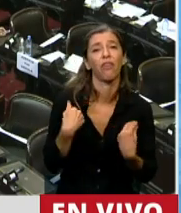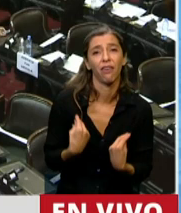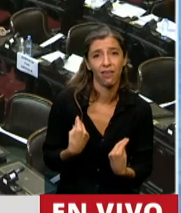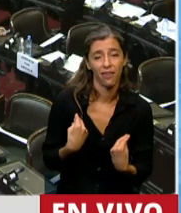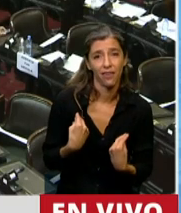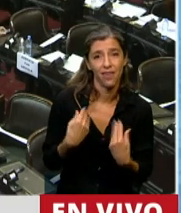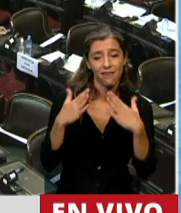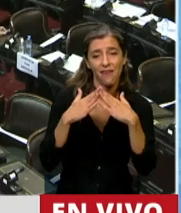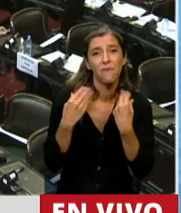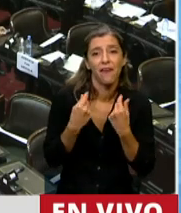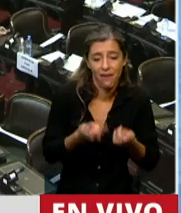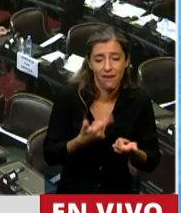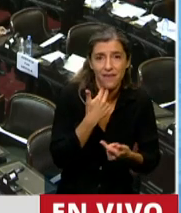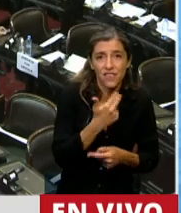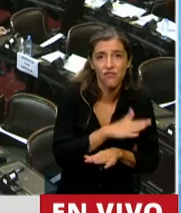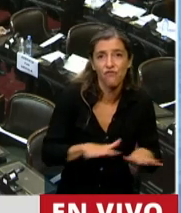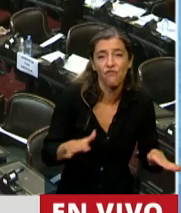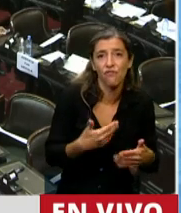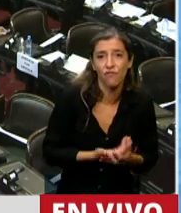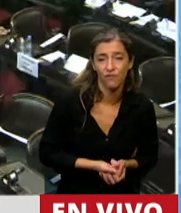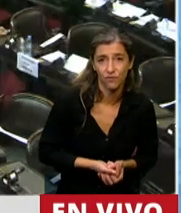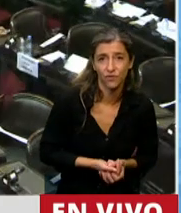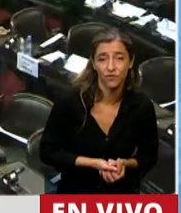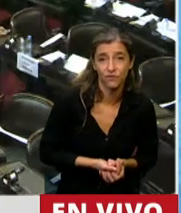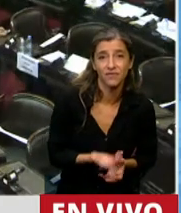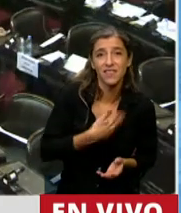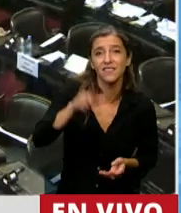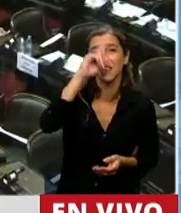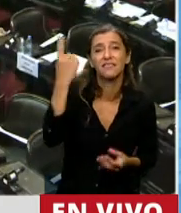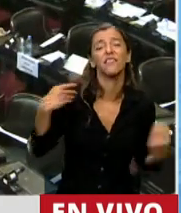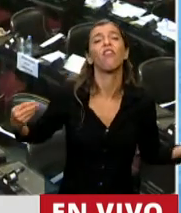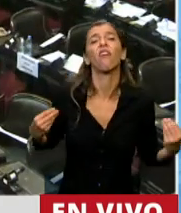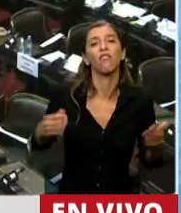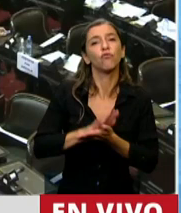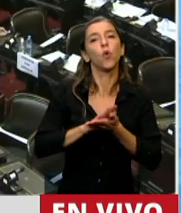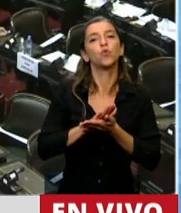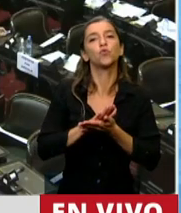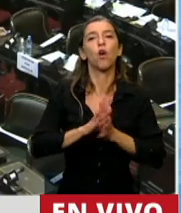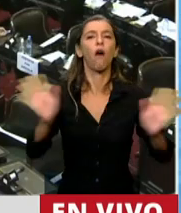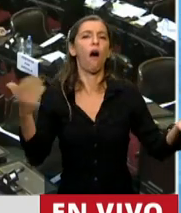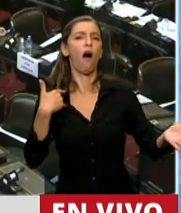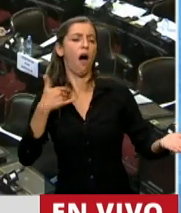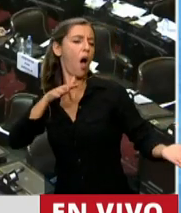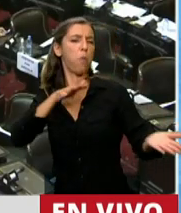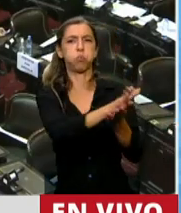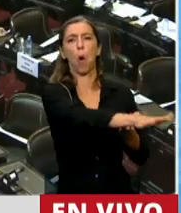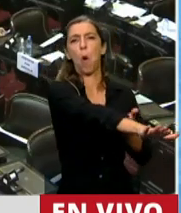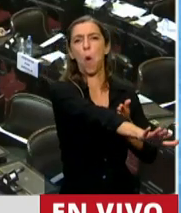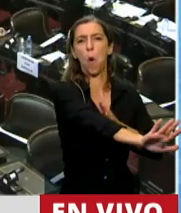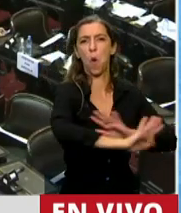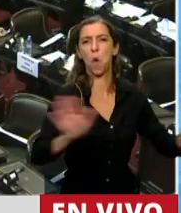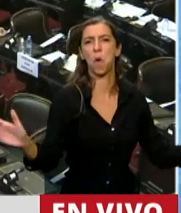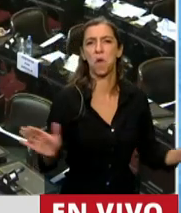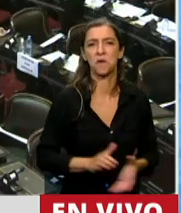hijas, para nuestros hijos. ¿Y cómo respondió el Estado? Pasándole la topadora con la represión, con Berni a la cabeza. Esa es la respuesta del Estado frente a